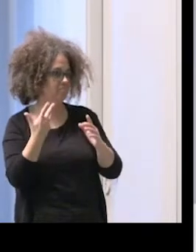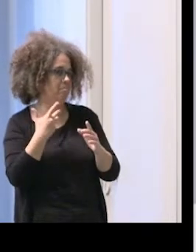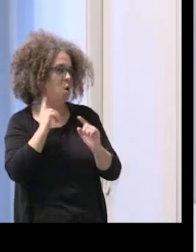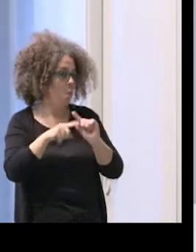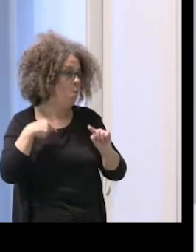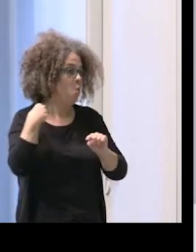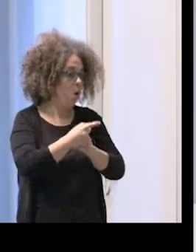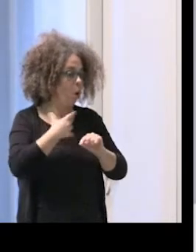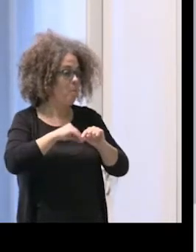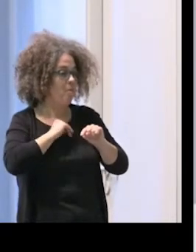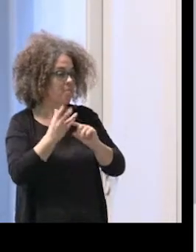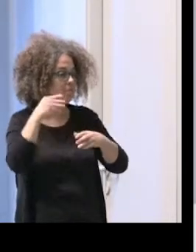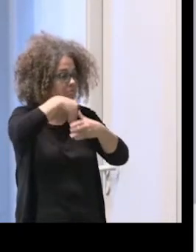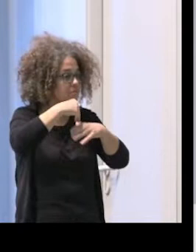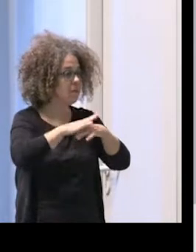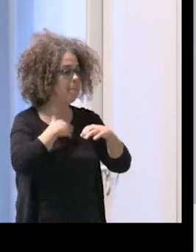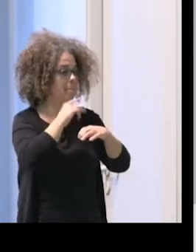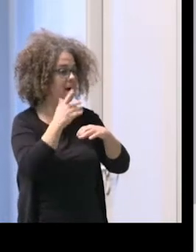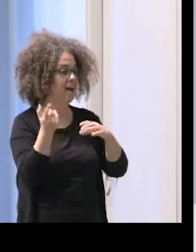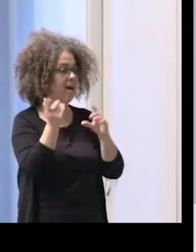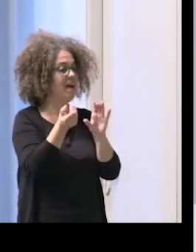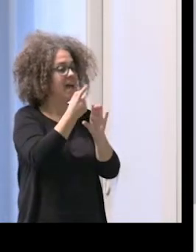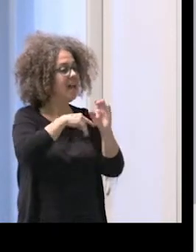producir neuronas y células ciliadas a demanda.